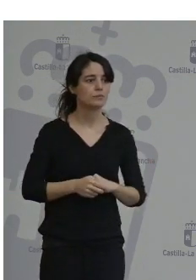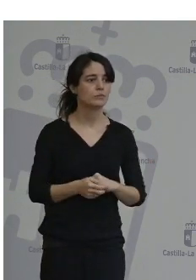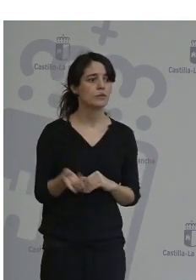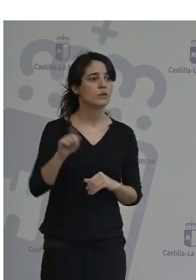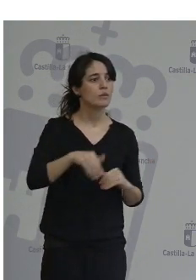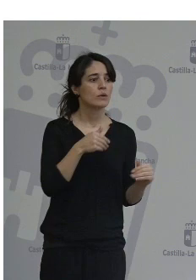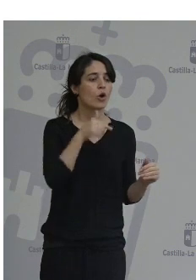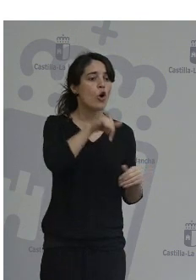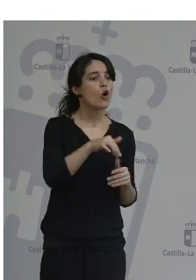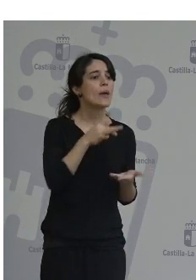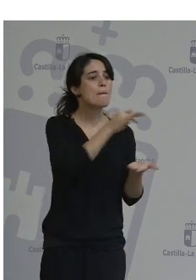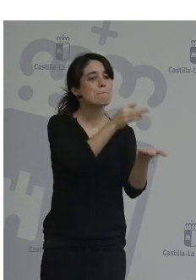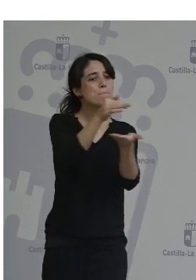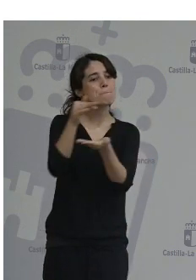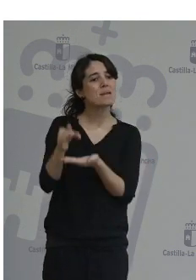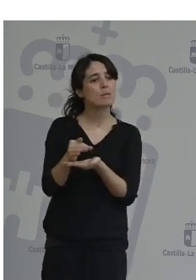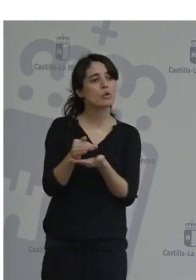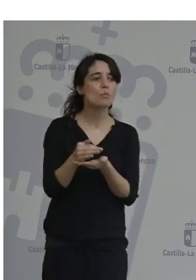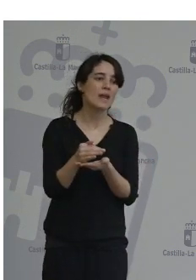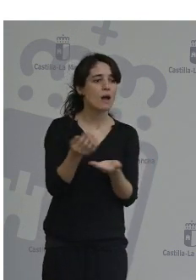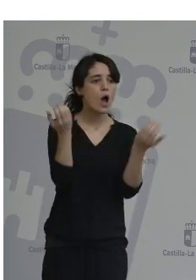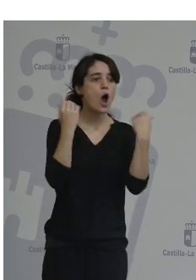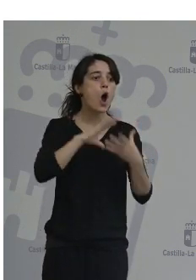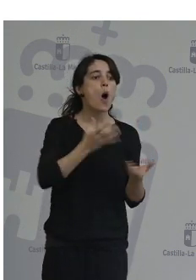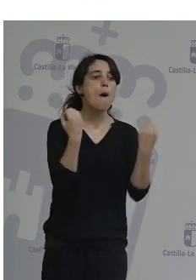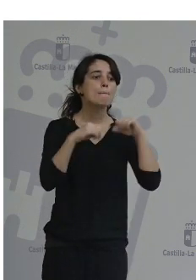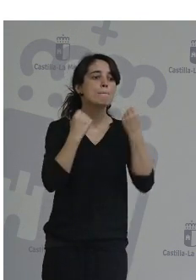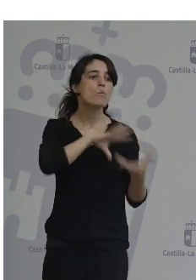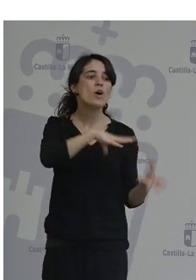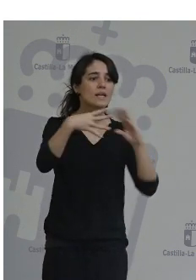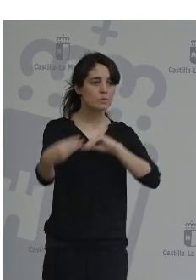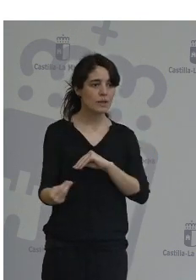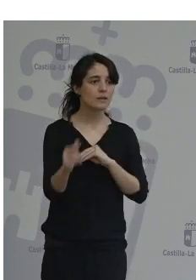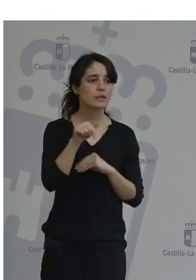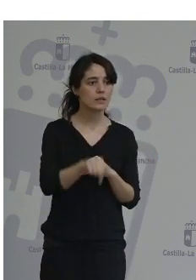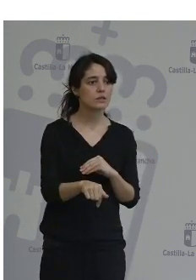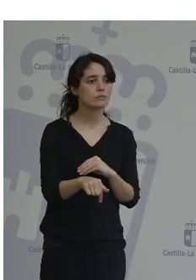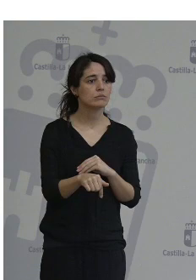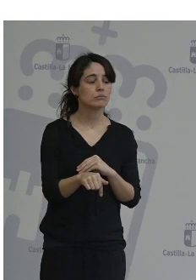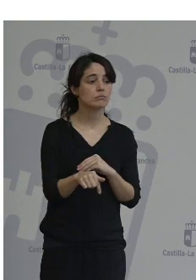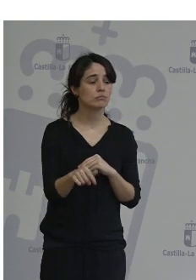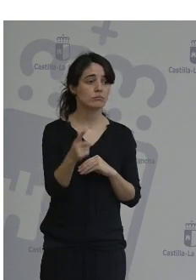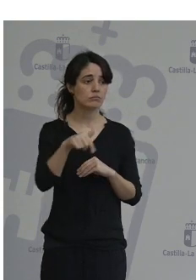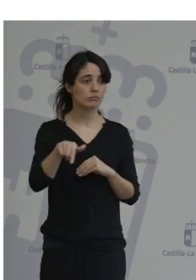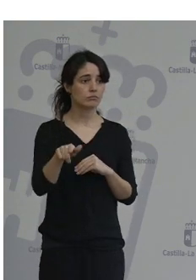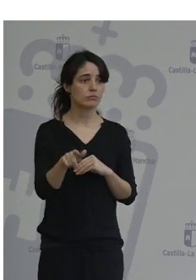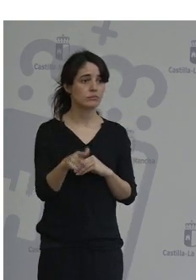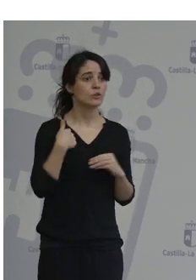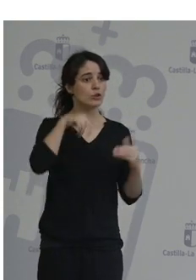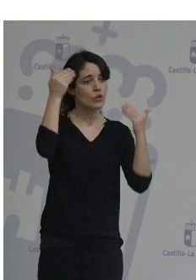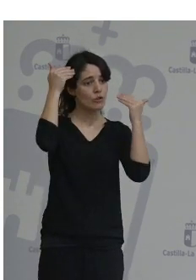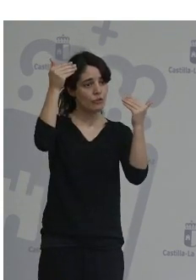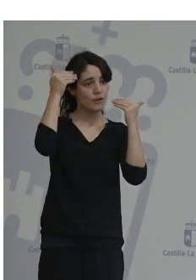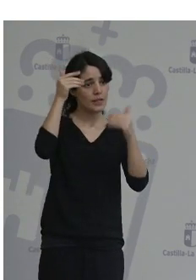unos premios a unas buenas prácticas que han sido seleccionadas. Felicitamos a las Administraciones